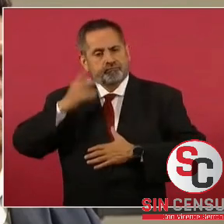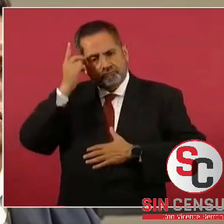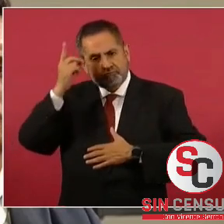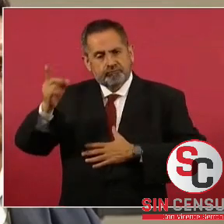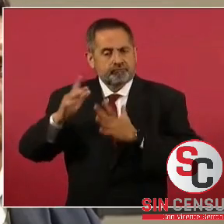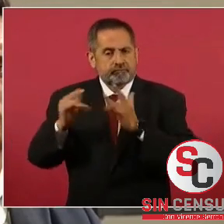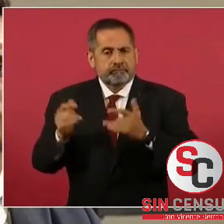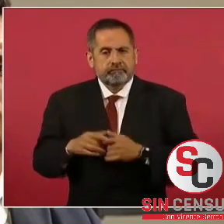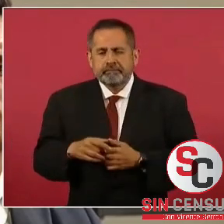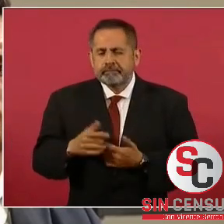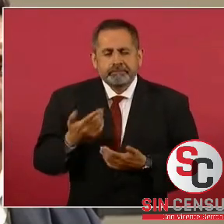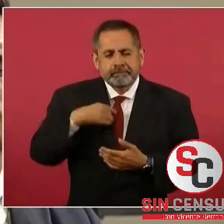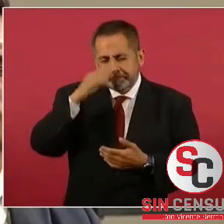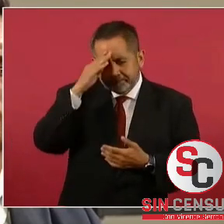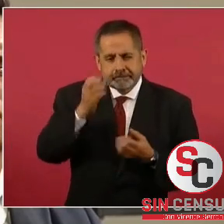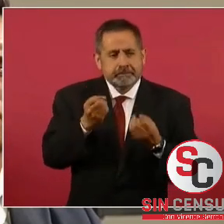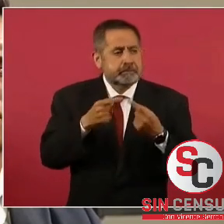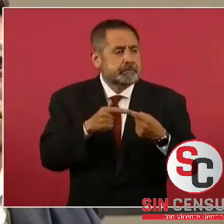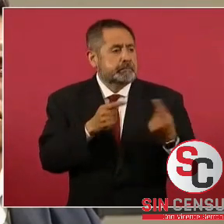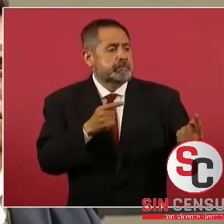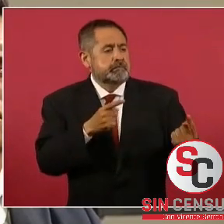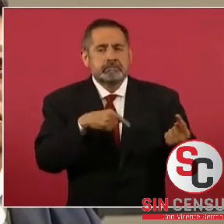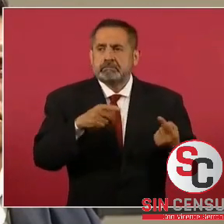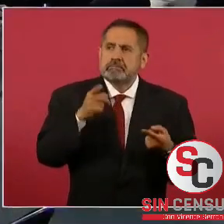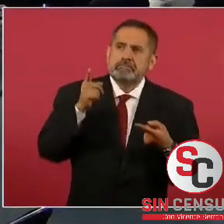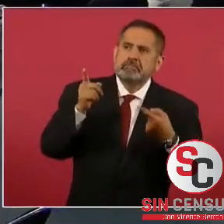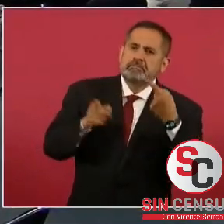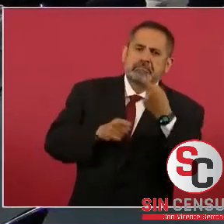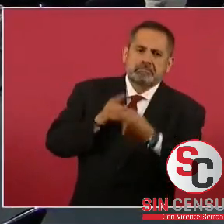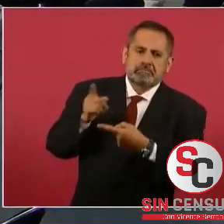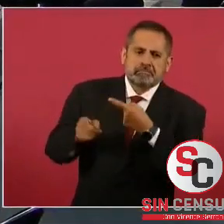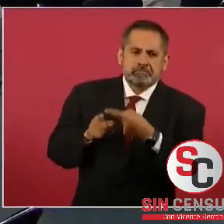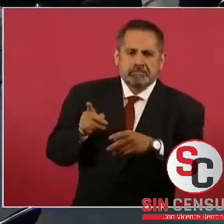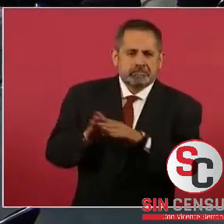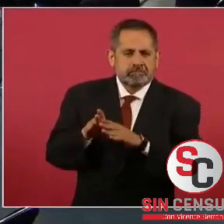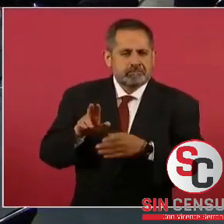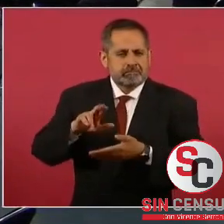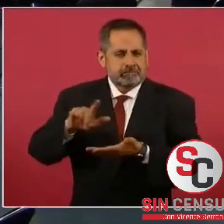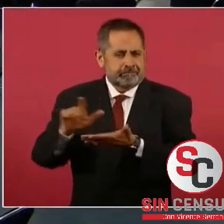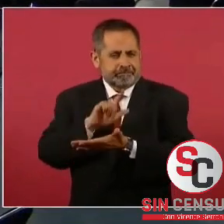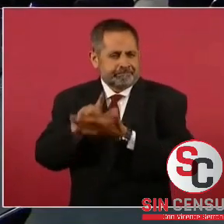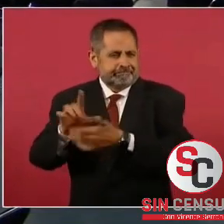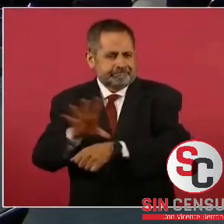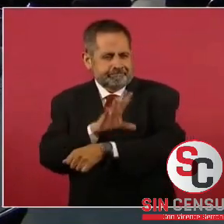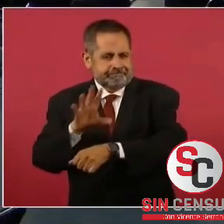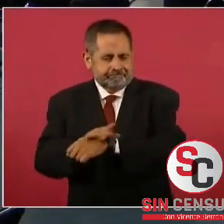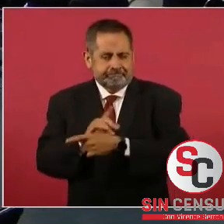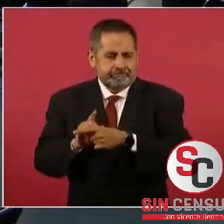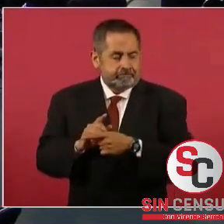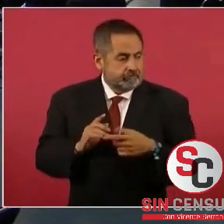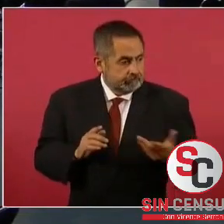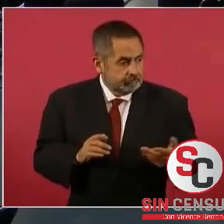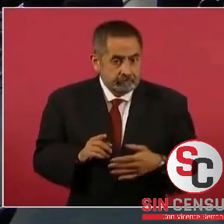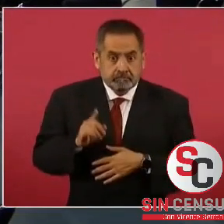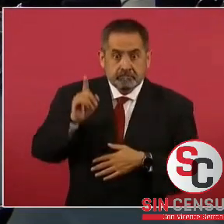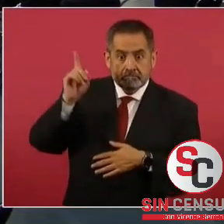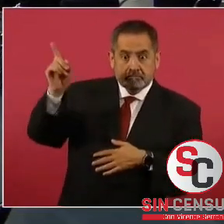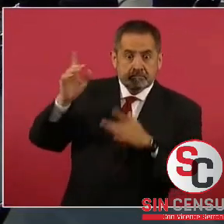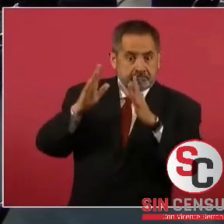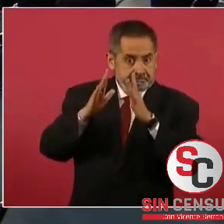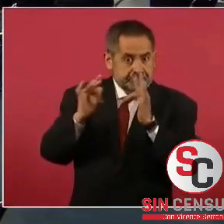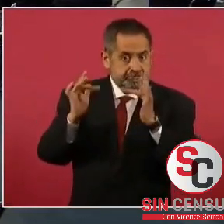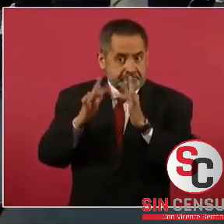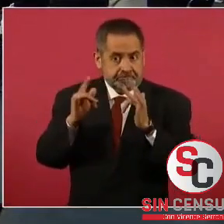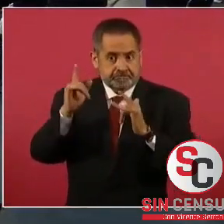muchos opositores aquí estuvieron haciendo críticas cuando fue lo de la reforma eléctrica, y pues allá, que muchas